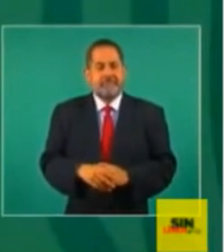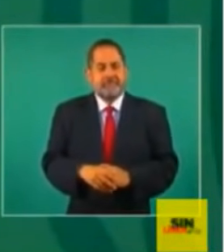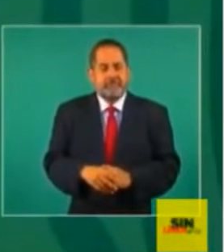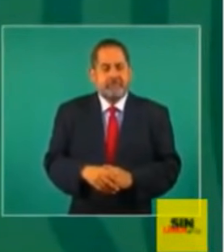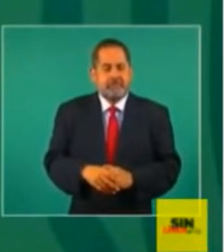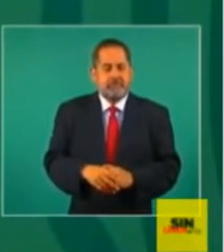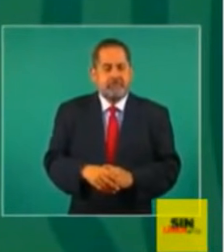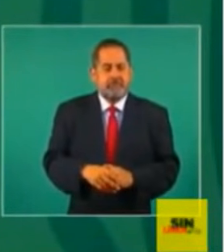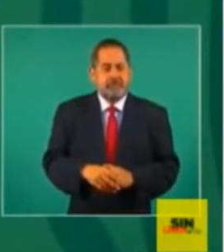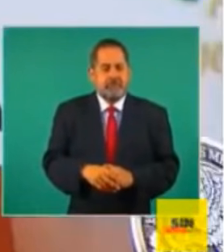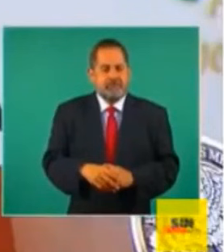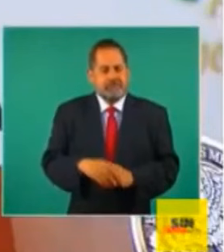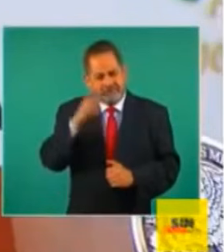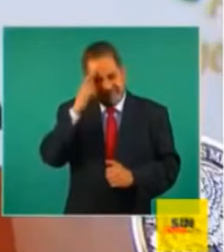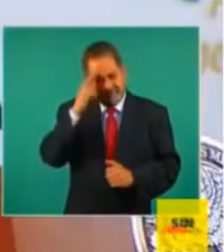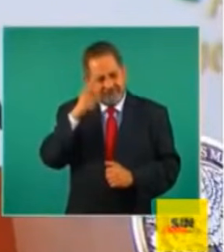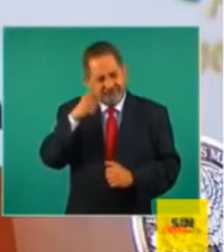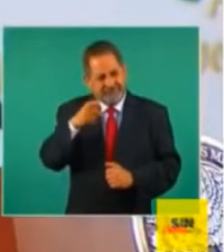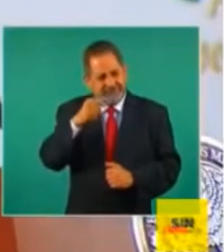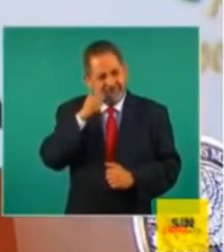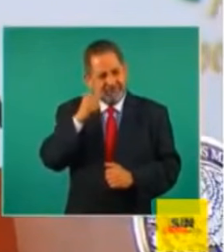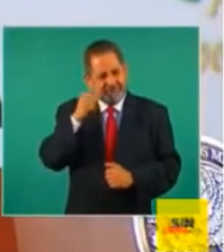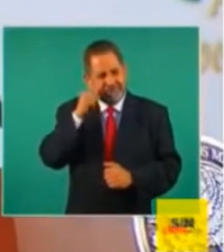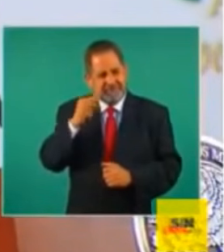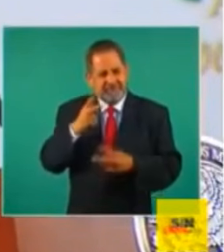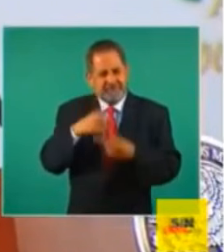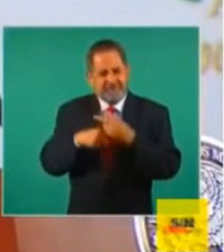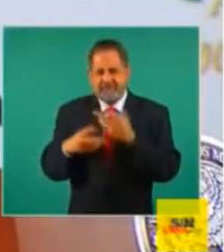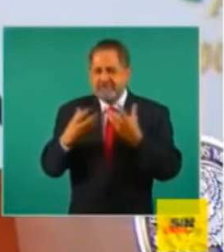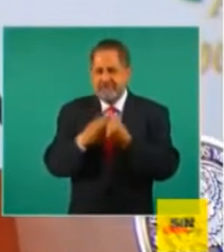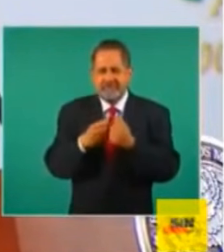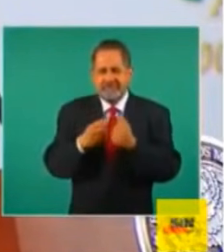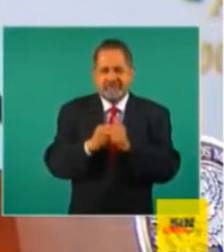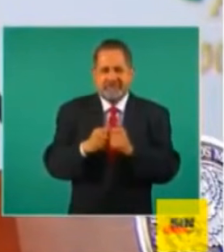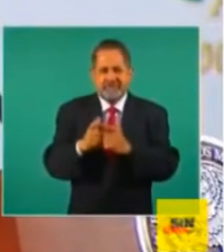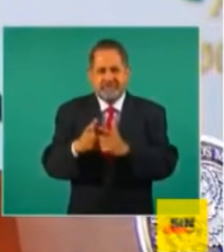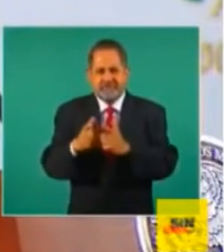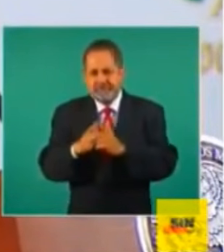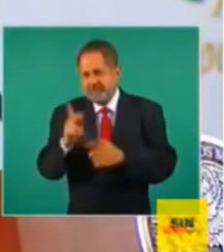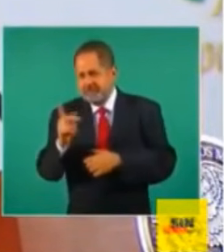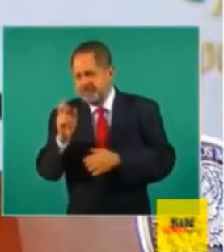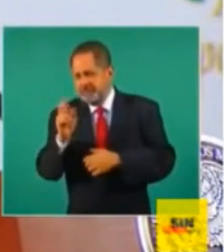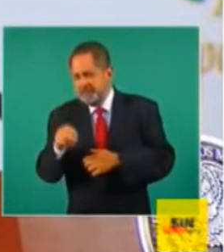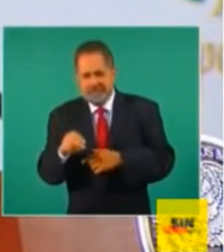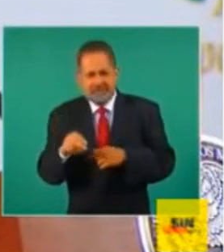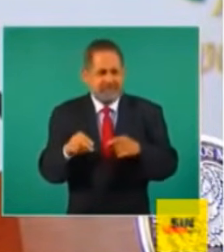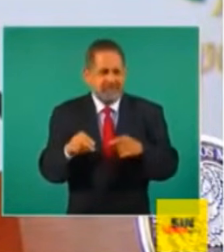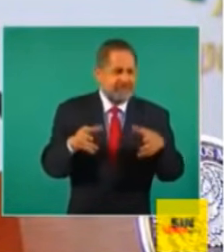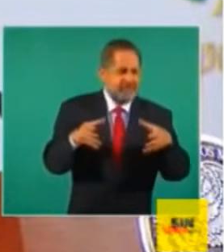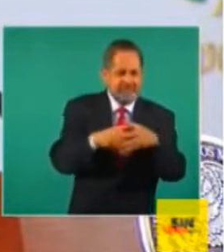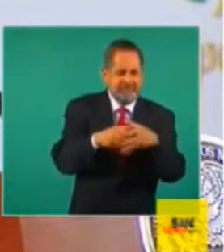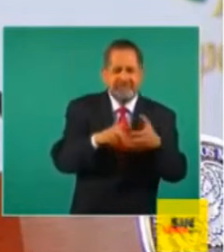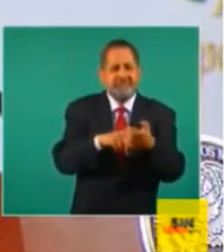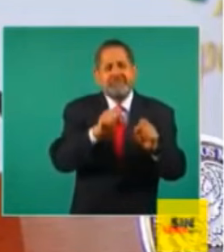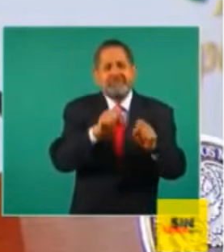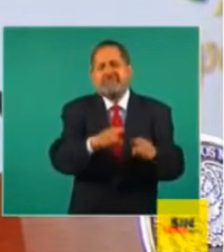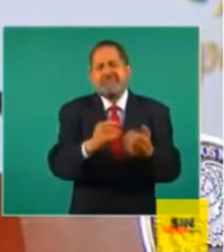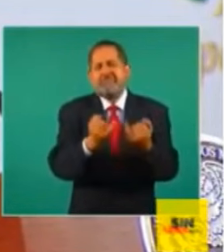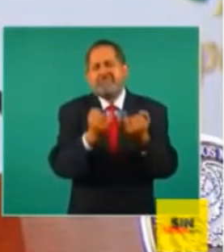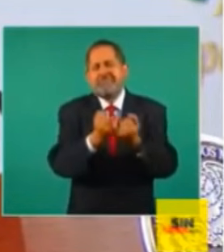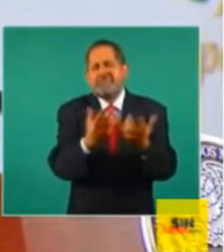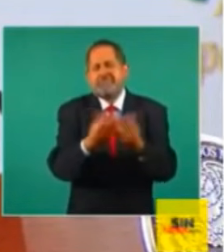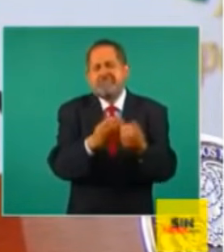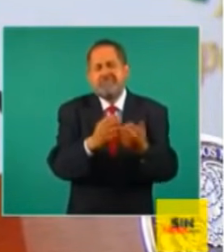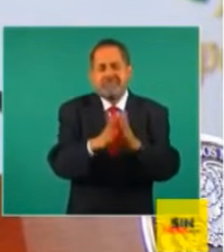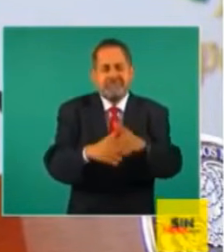el 2 sintieron con el pan porque son lo mismo nada más que esté